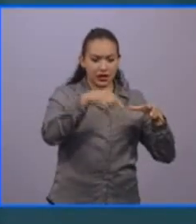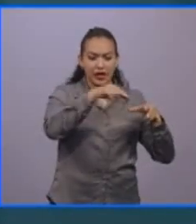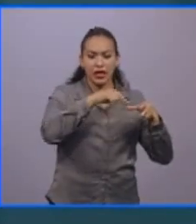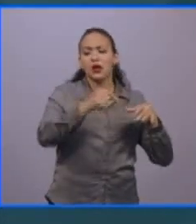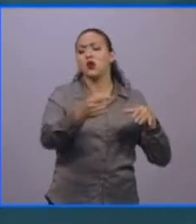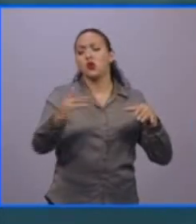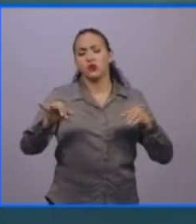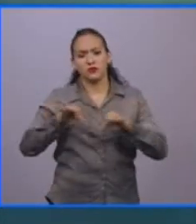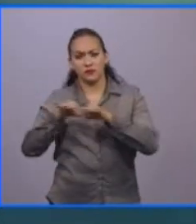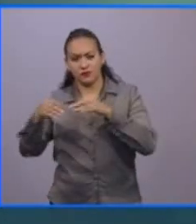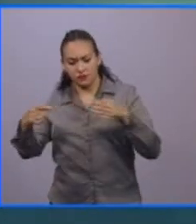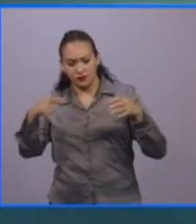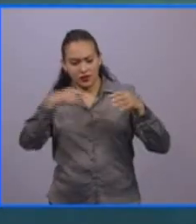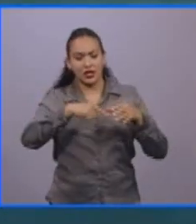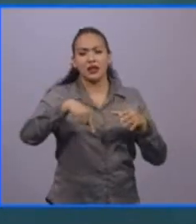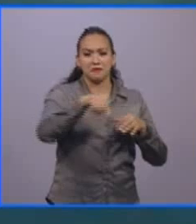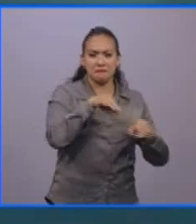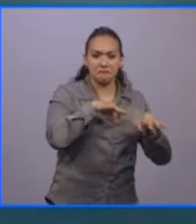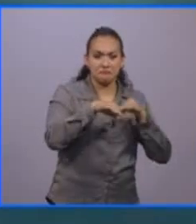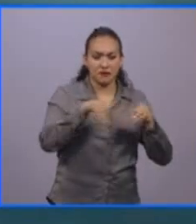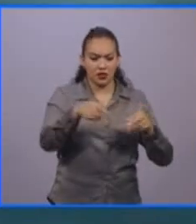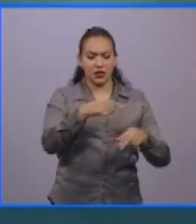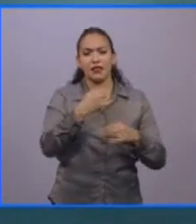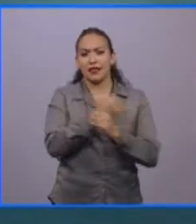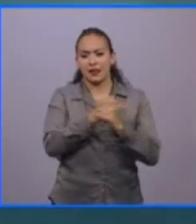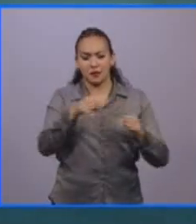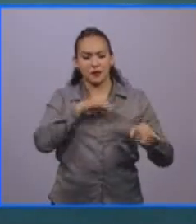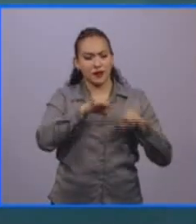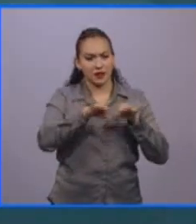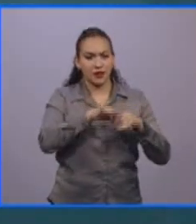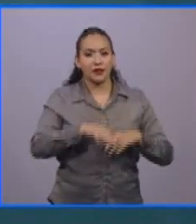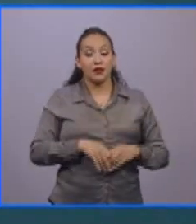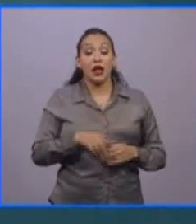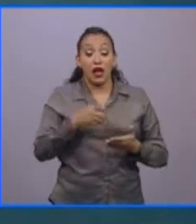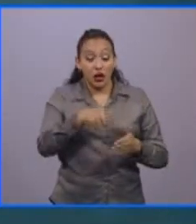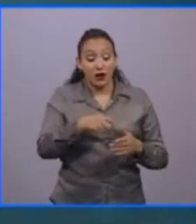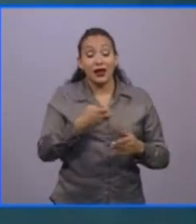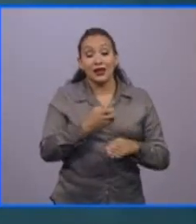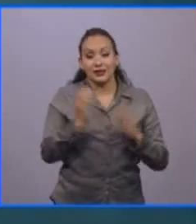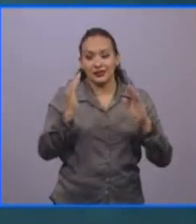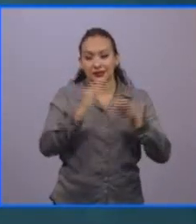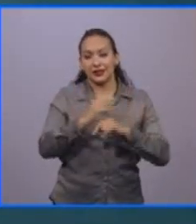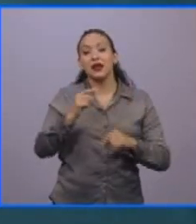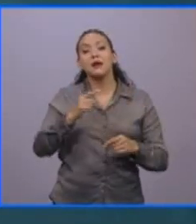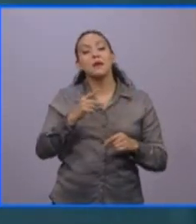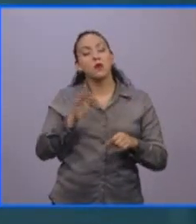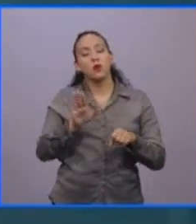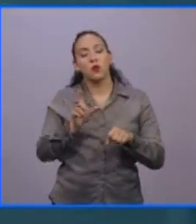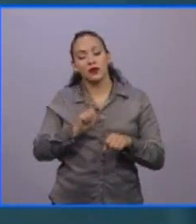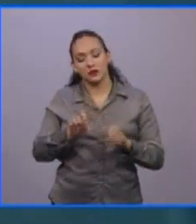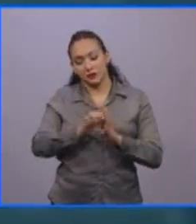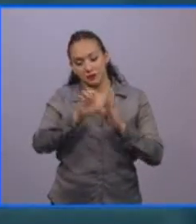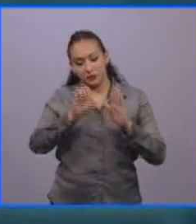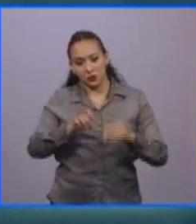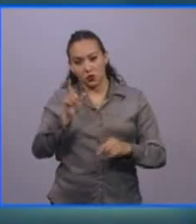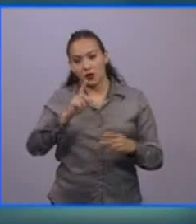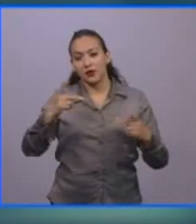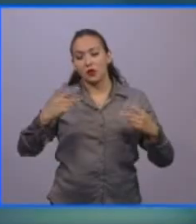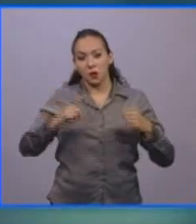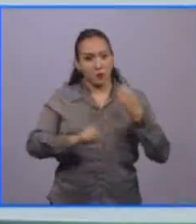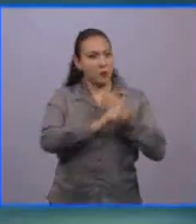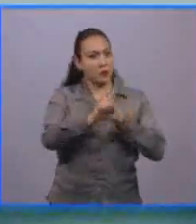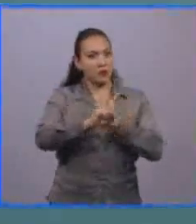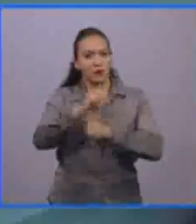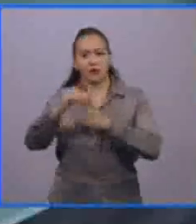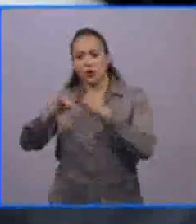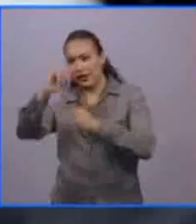con personalidad jurídica y patrimonio propios. Precisó que la conciliación prejudicial parte de la premisa de que no todos los conflictos